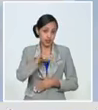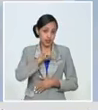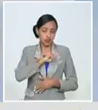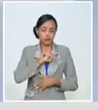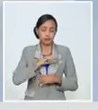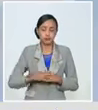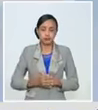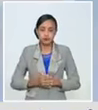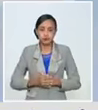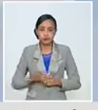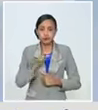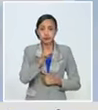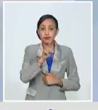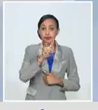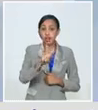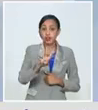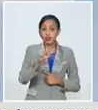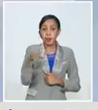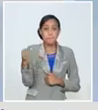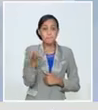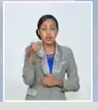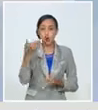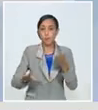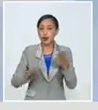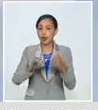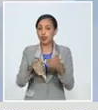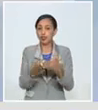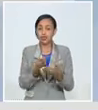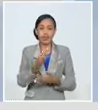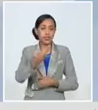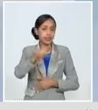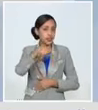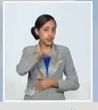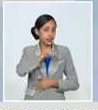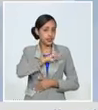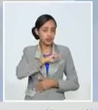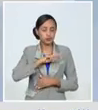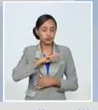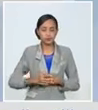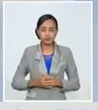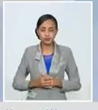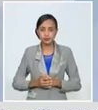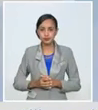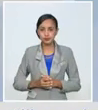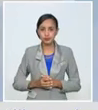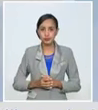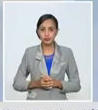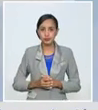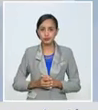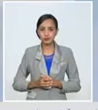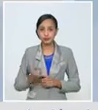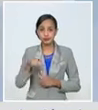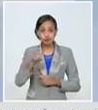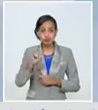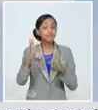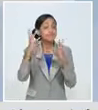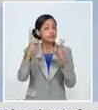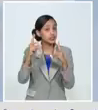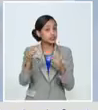de 14 menos que el día de ayer. De todas formas, una cifra